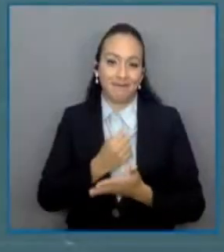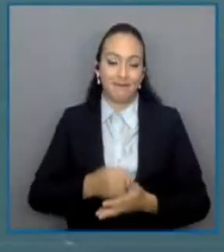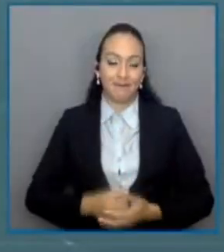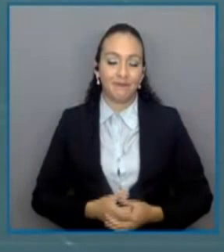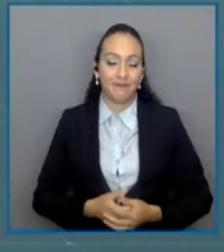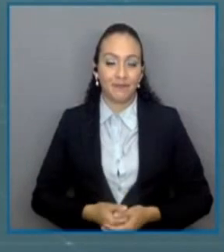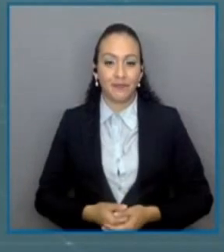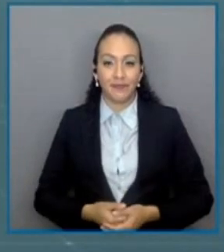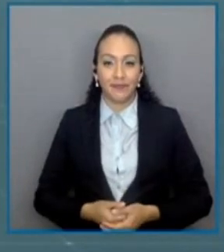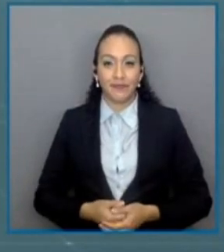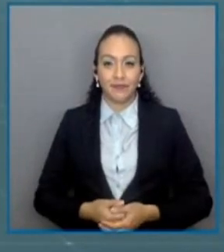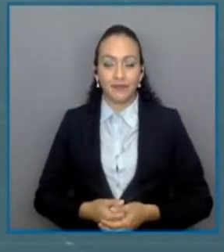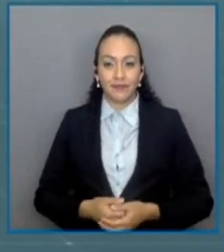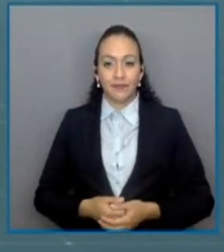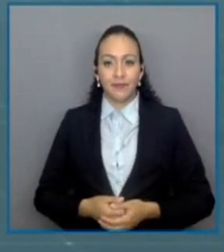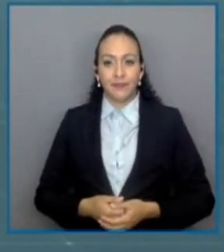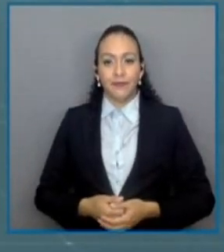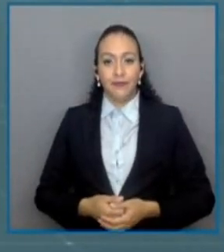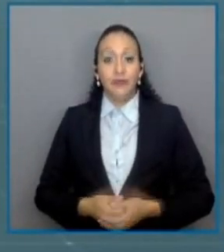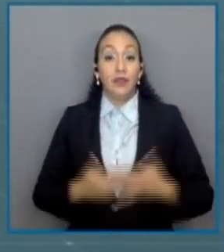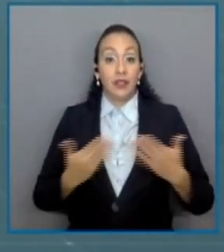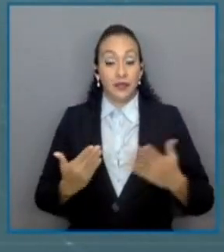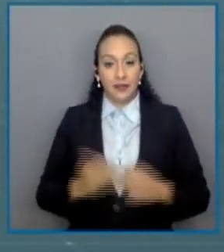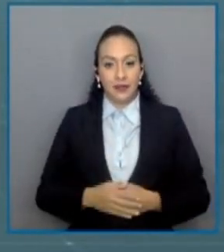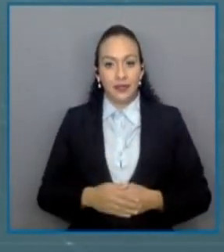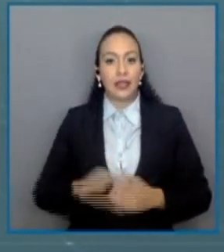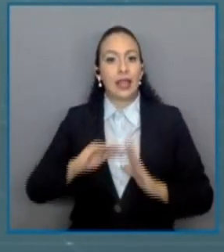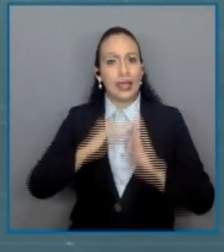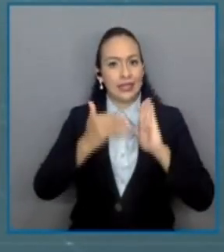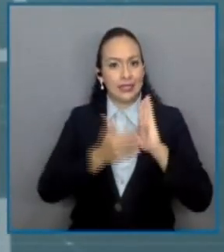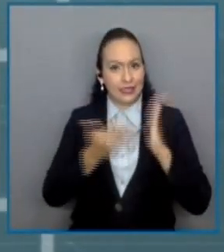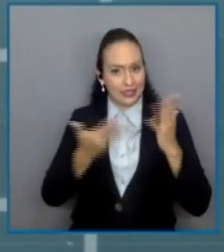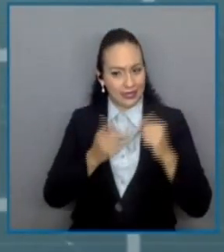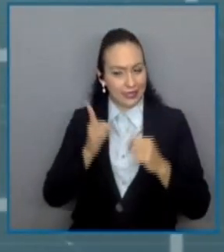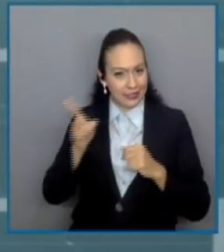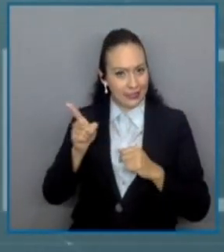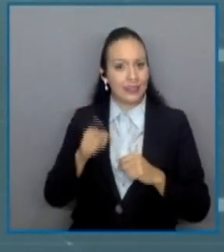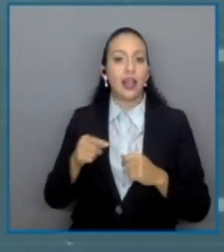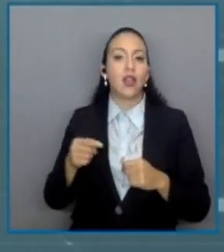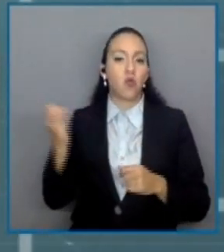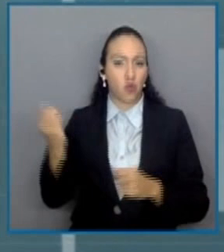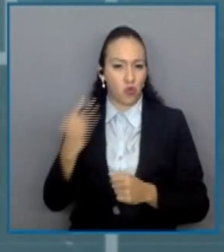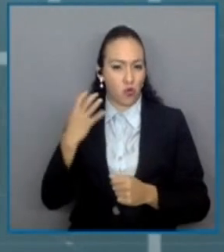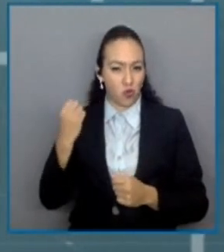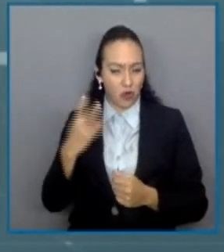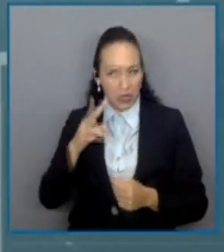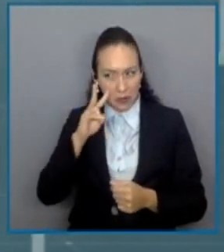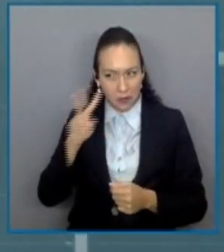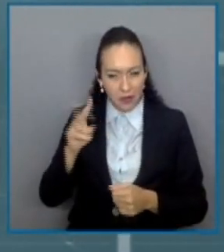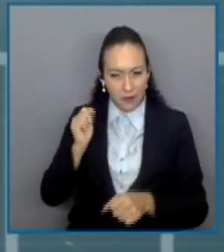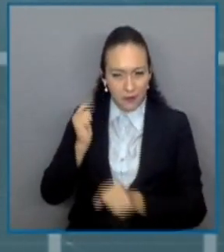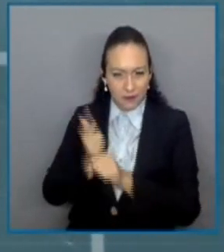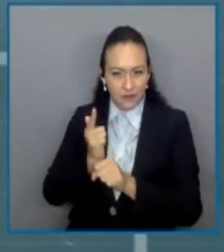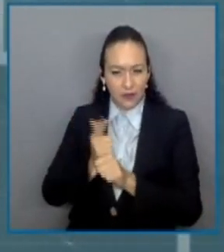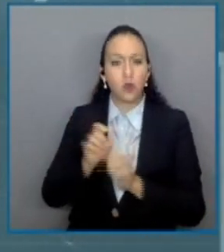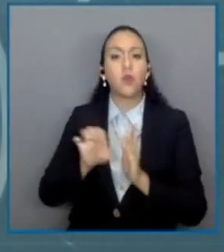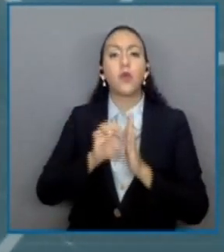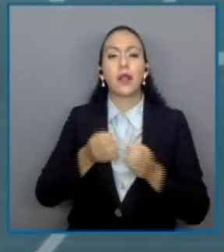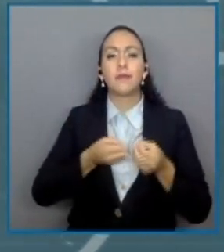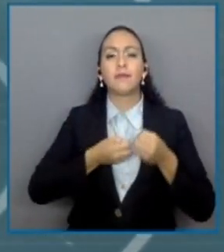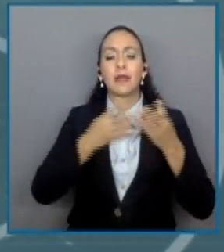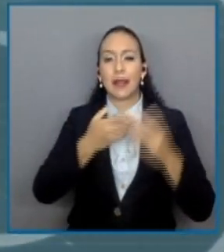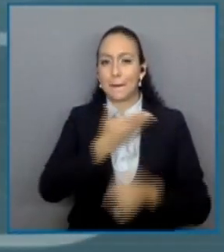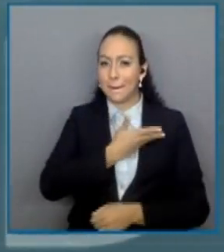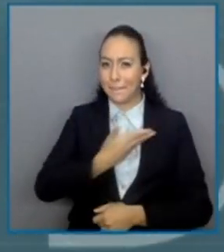Lo anterior, a partir de una estrategia sistemática que se configuró por lo menos con las expresiones que el presidente de la